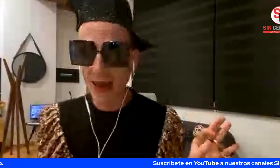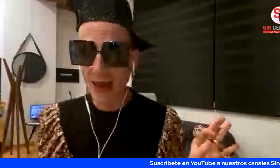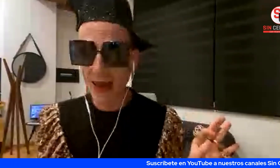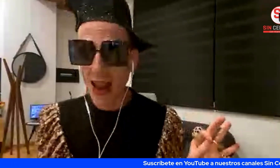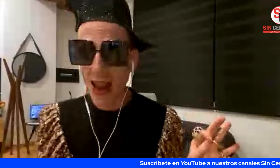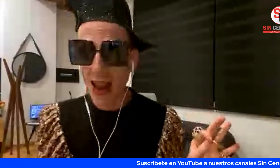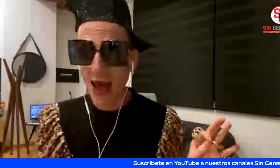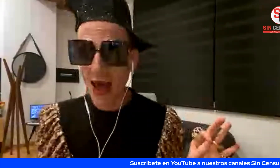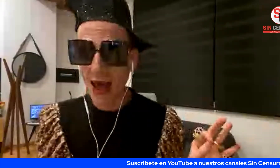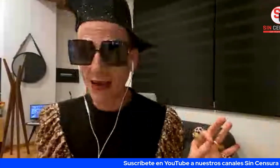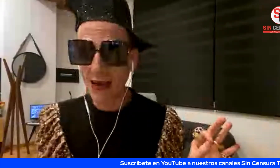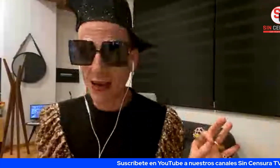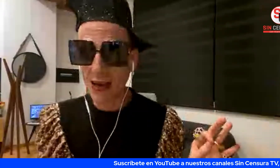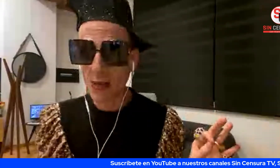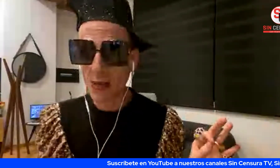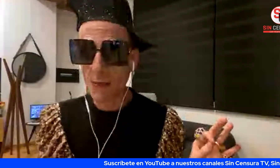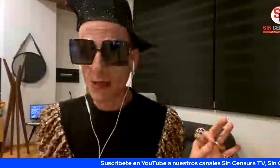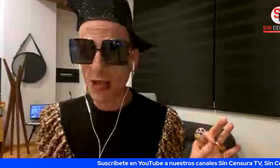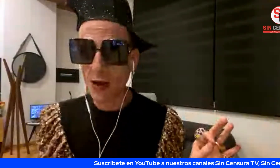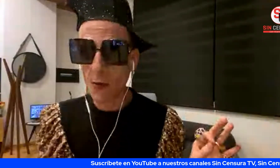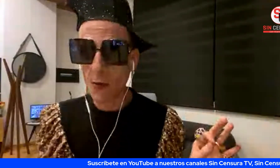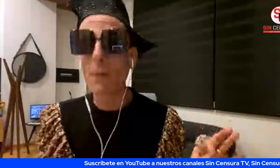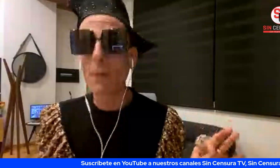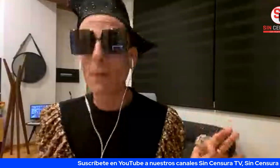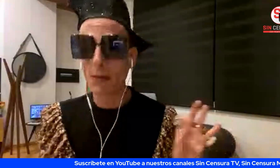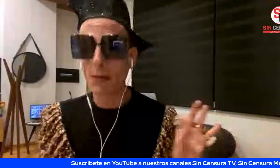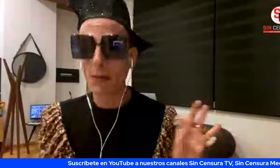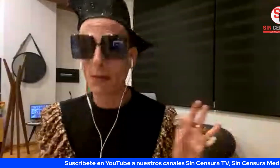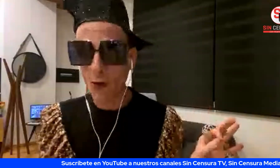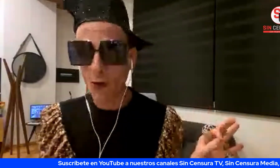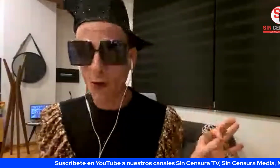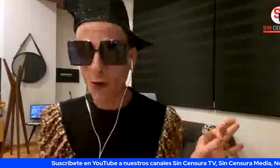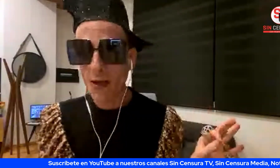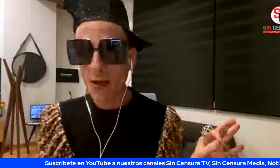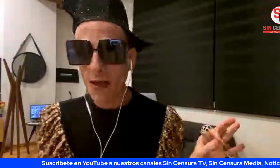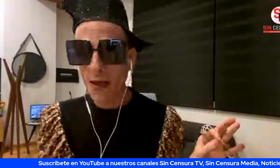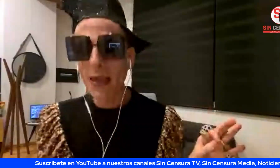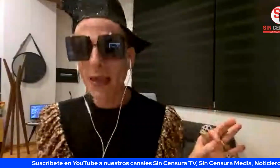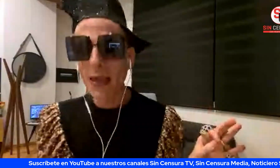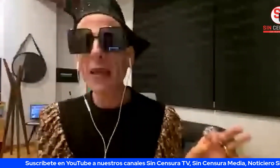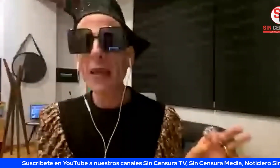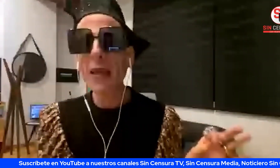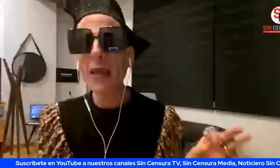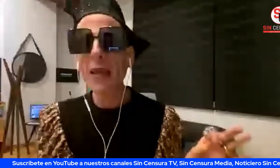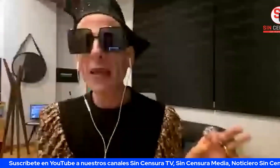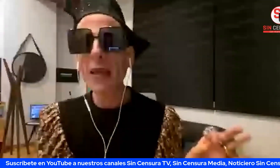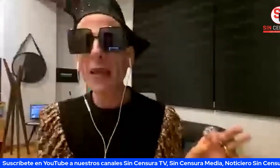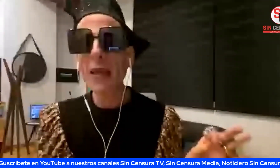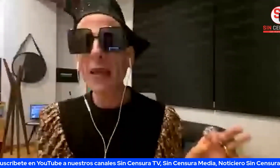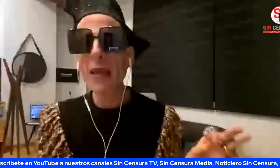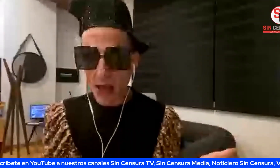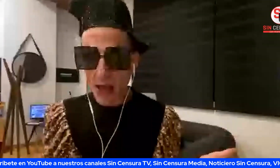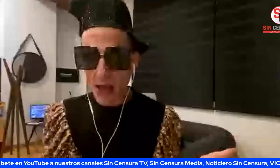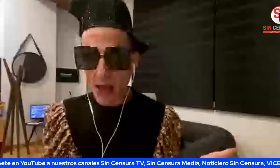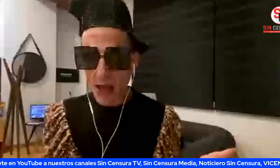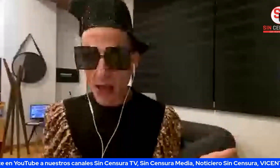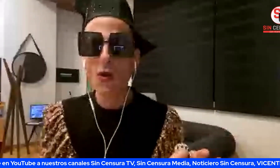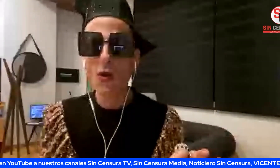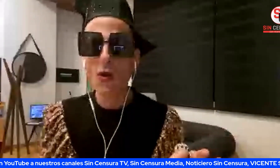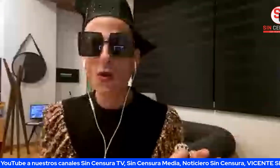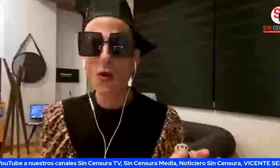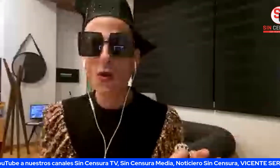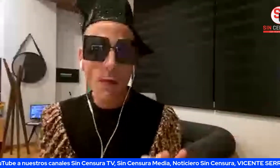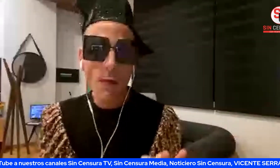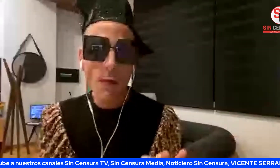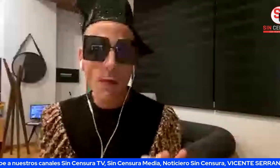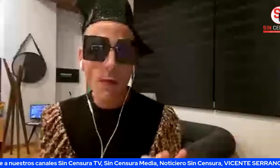cosas los medicamentos al gobierno, pero encima no entregándolos. ¿Qué quieren? ¿Eso quieren de país? No,